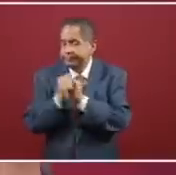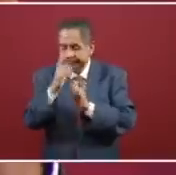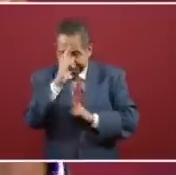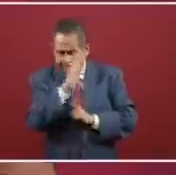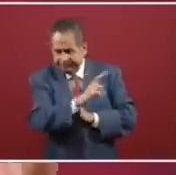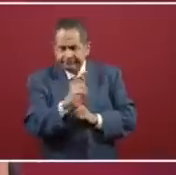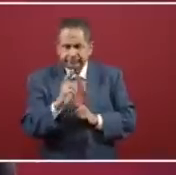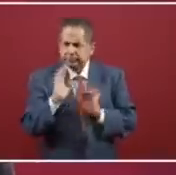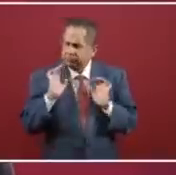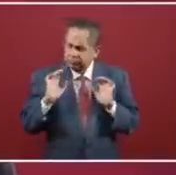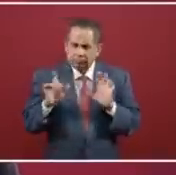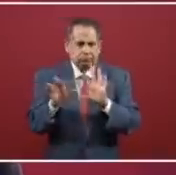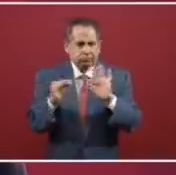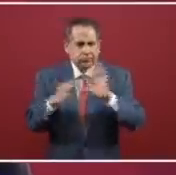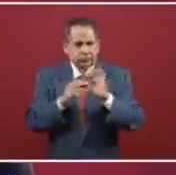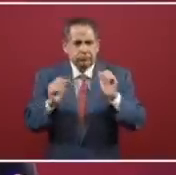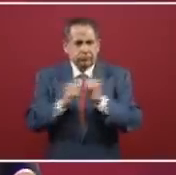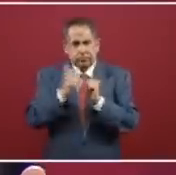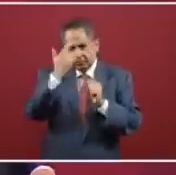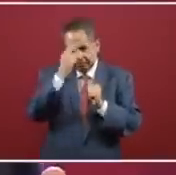que se argumente